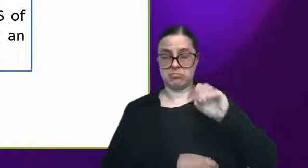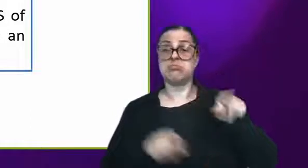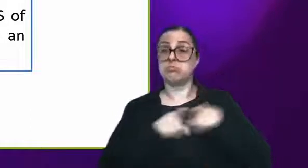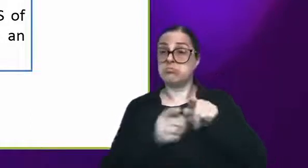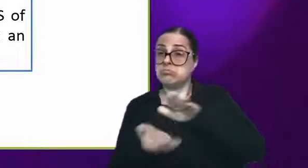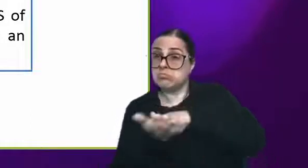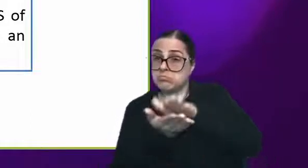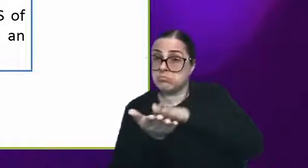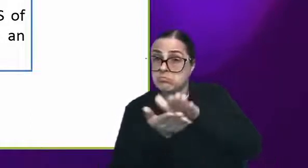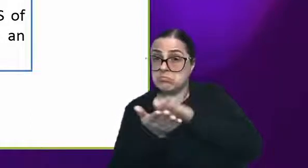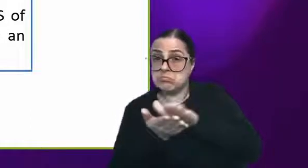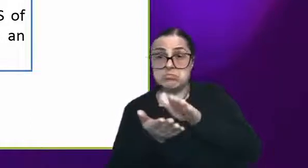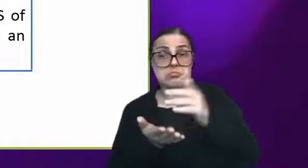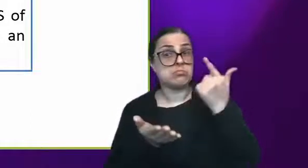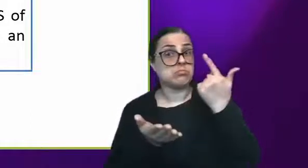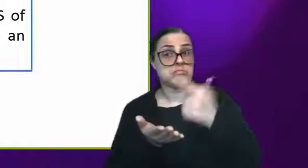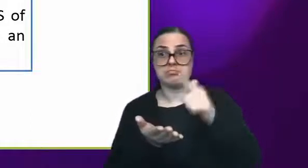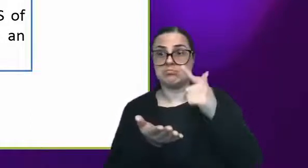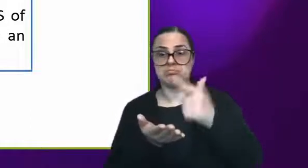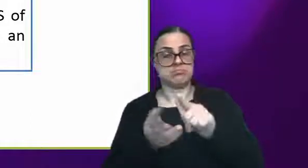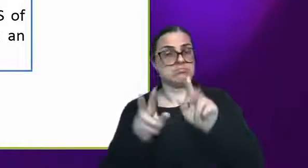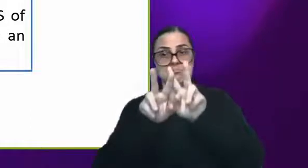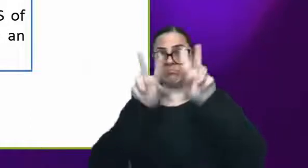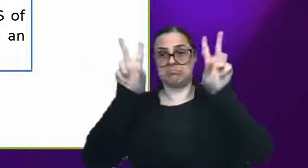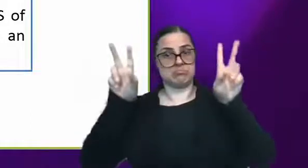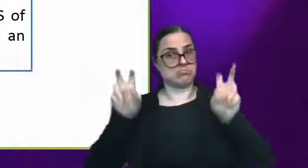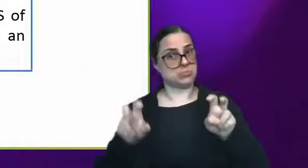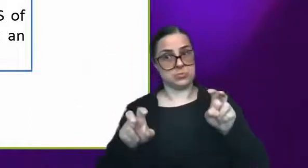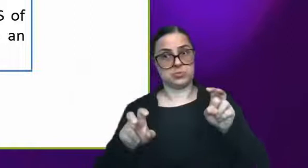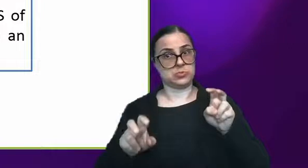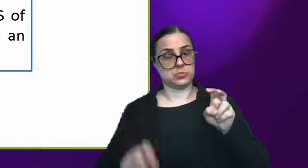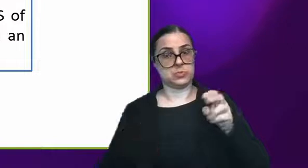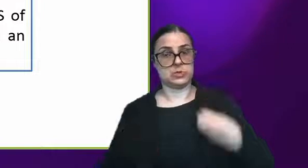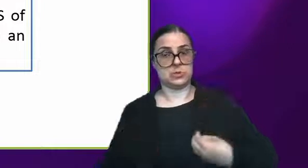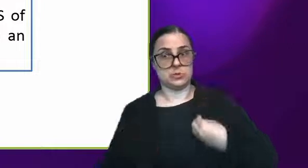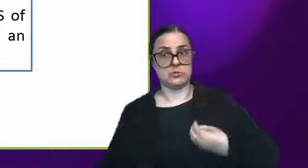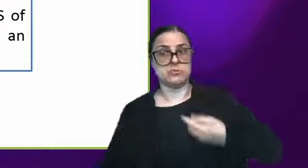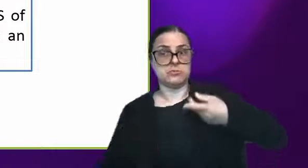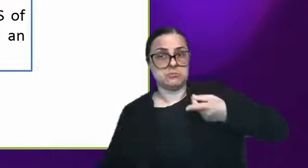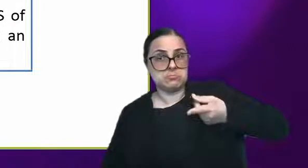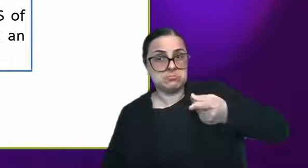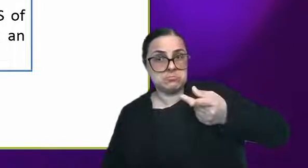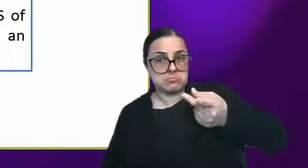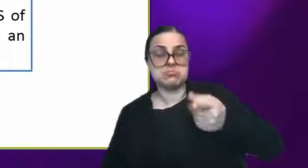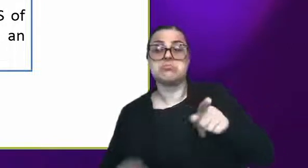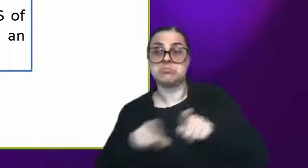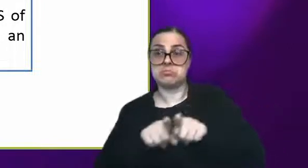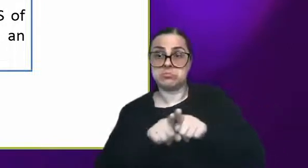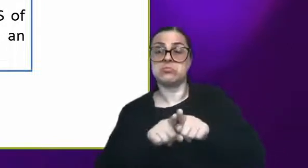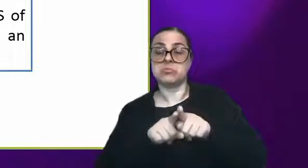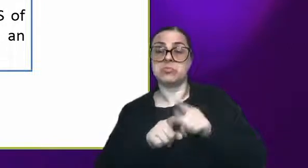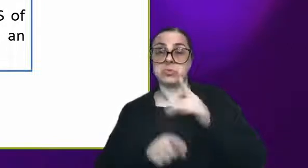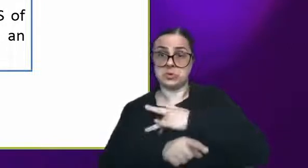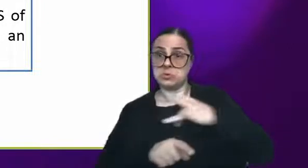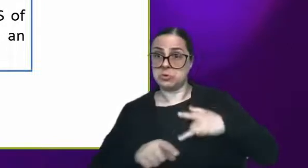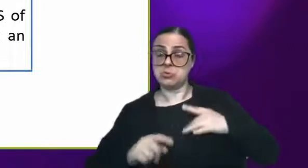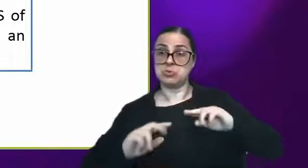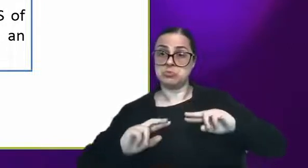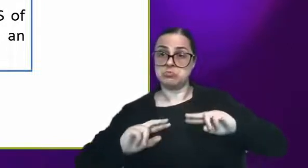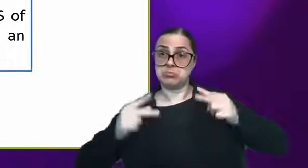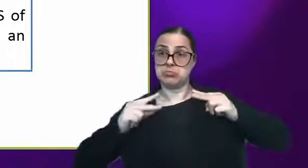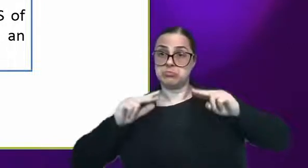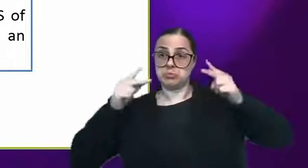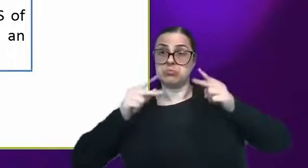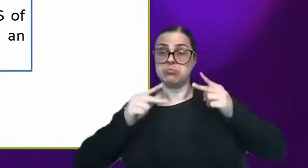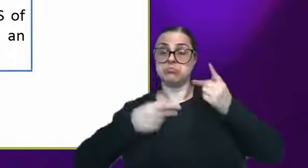survival o de disease-free survival, teniendo en cuenta que obviamente nosotros tenemos que justificar el trasplante de oncología, por lo